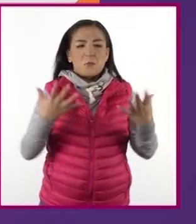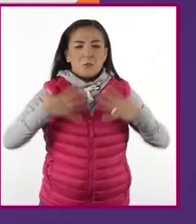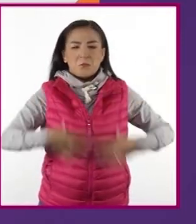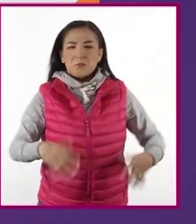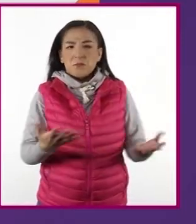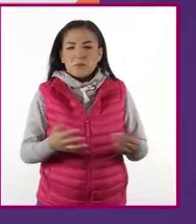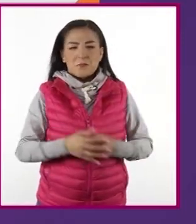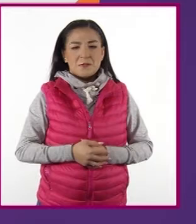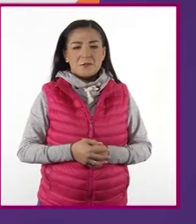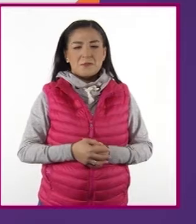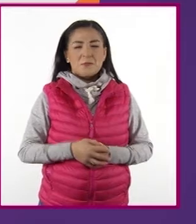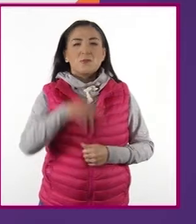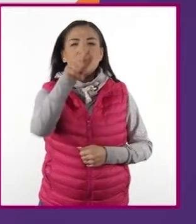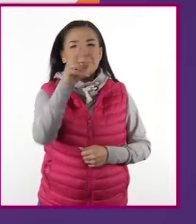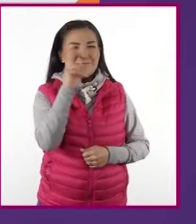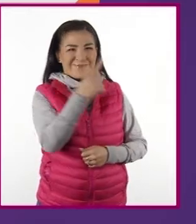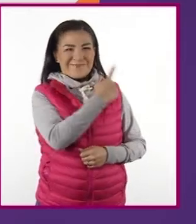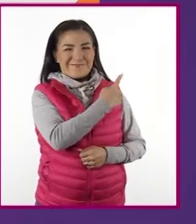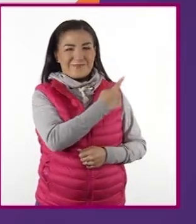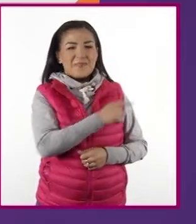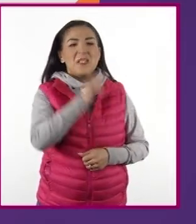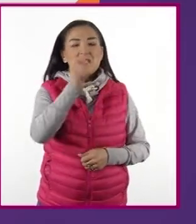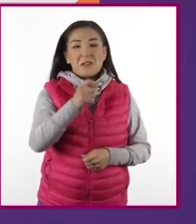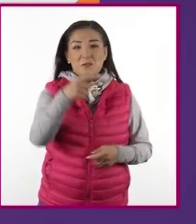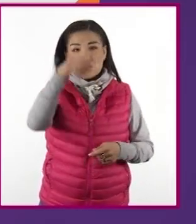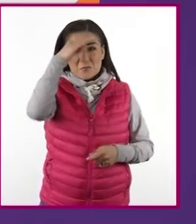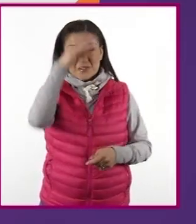¿A qué grupo social creen que pertenezca?